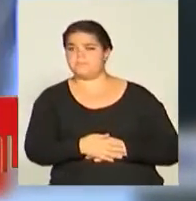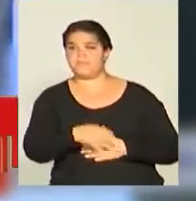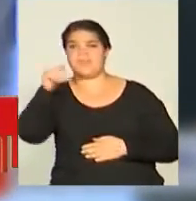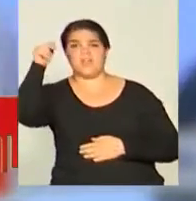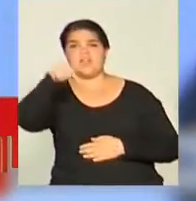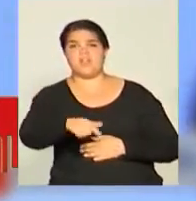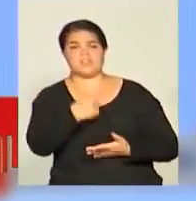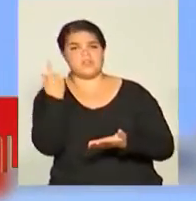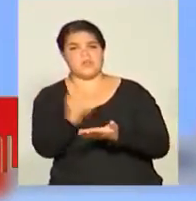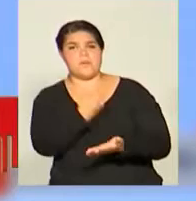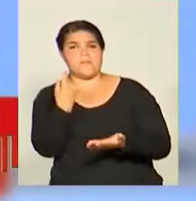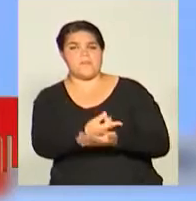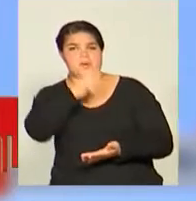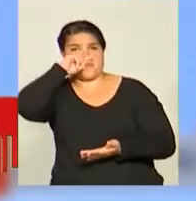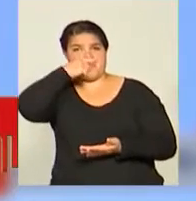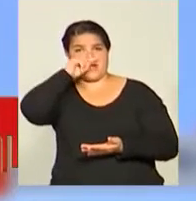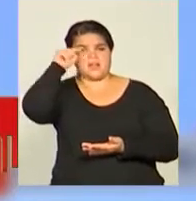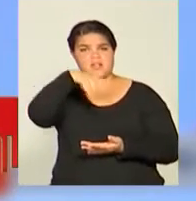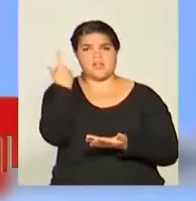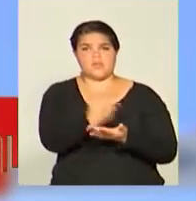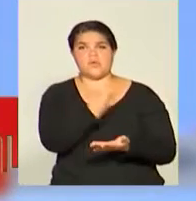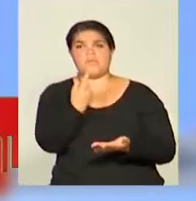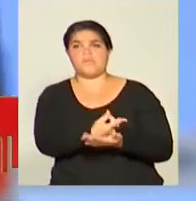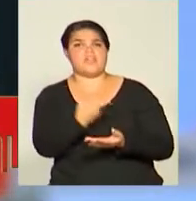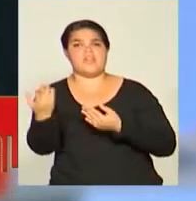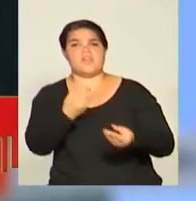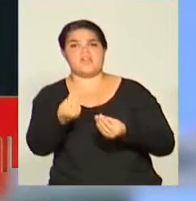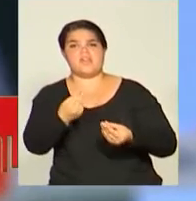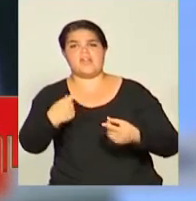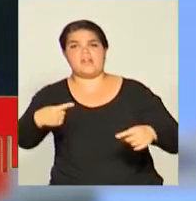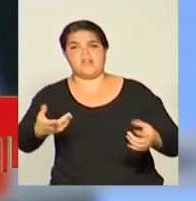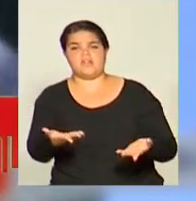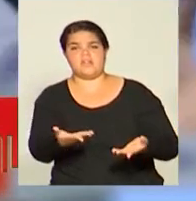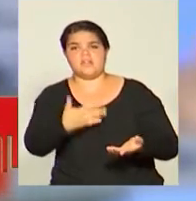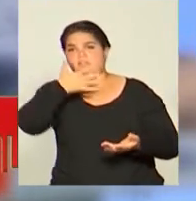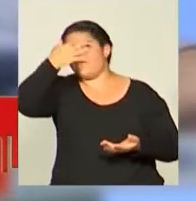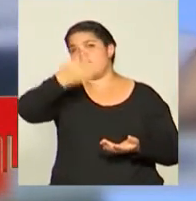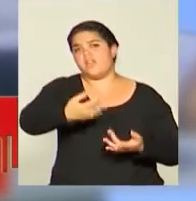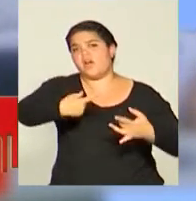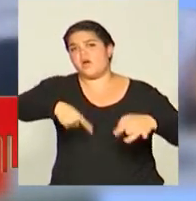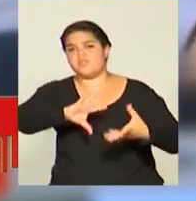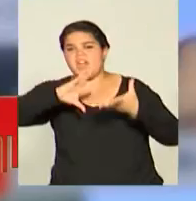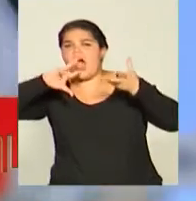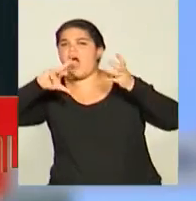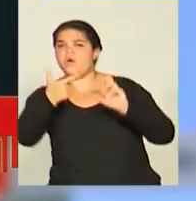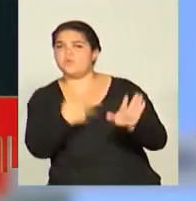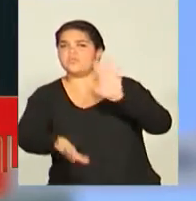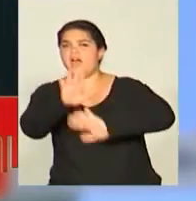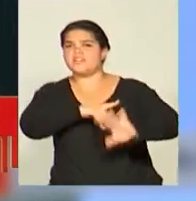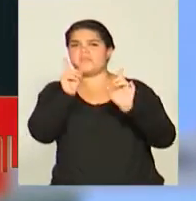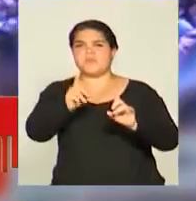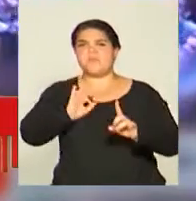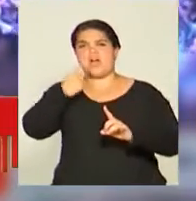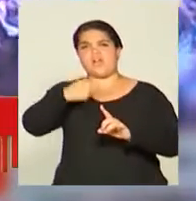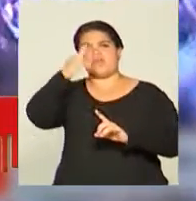chances Macri desde el punto de vista de la realidad política de hacer un ajuste tipo los 90. Lo único que puede